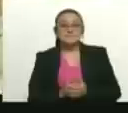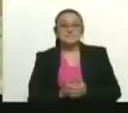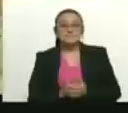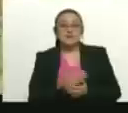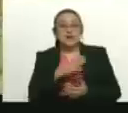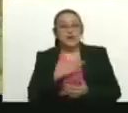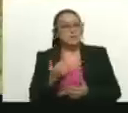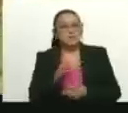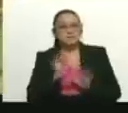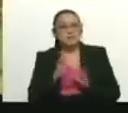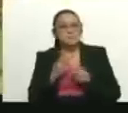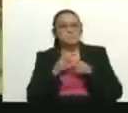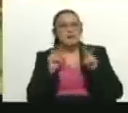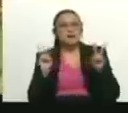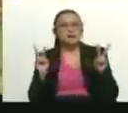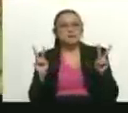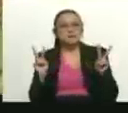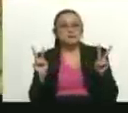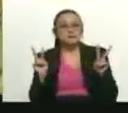queremos es la paz.